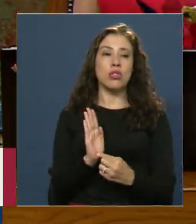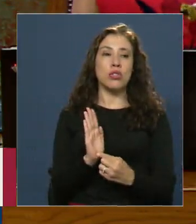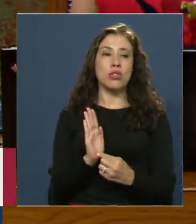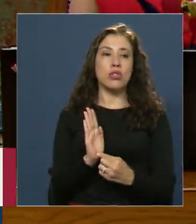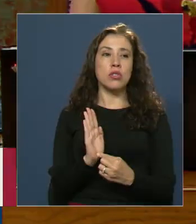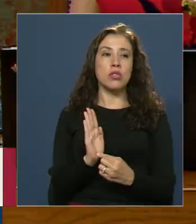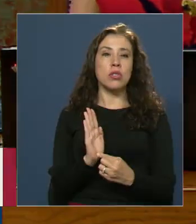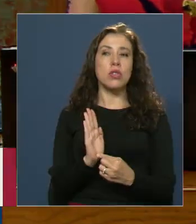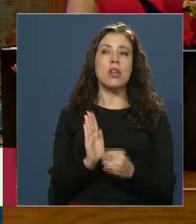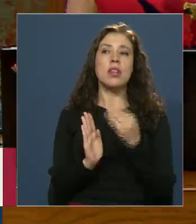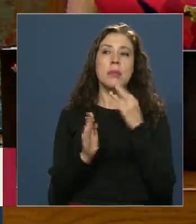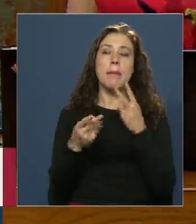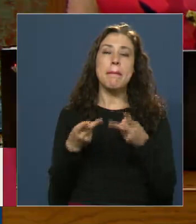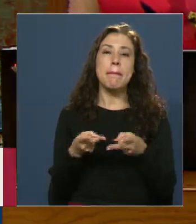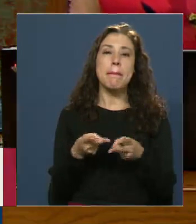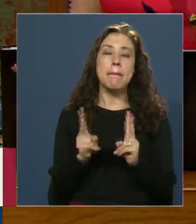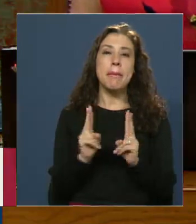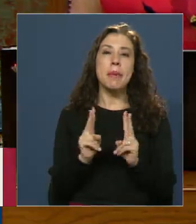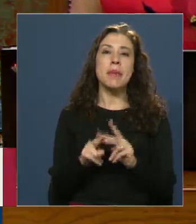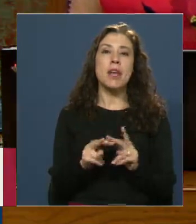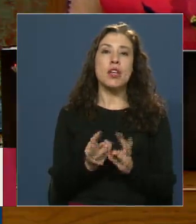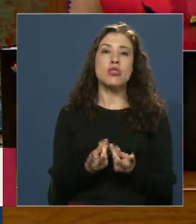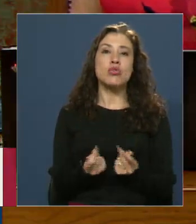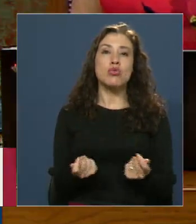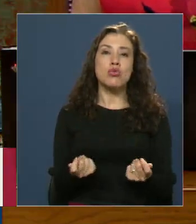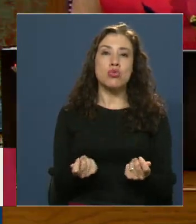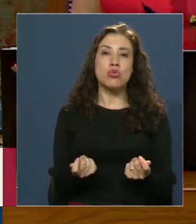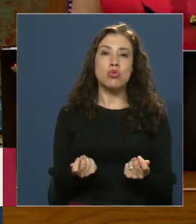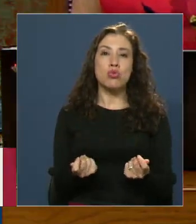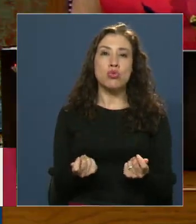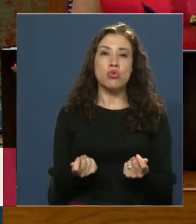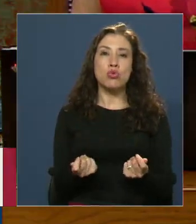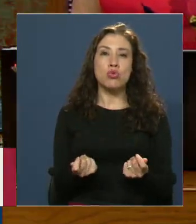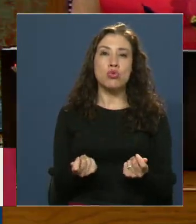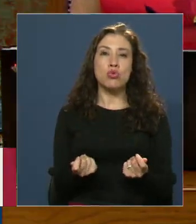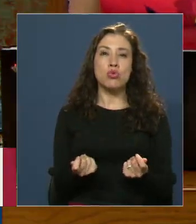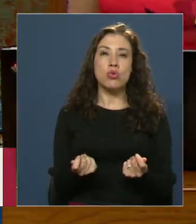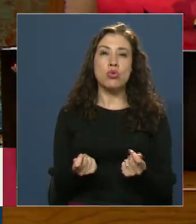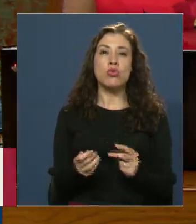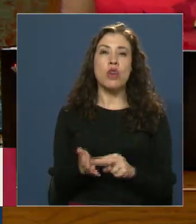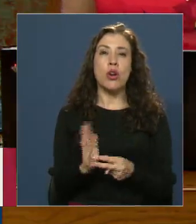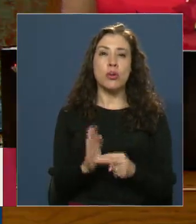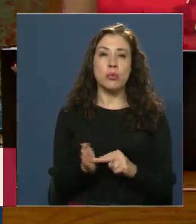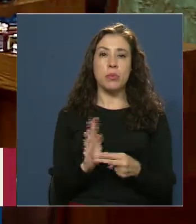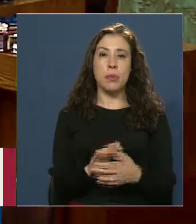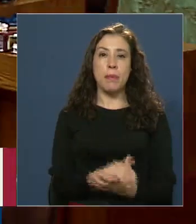alcance y que permitan dar solución a esos problemas.